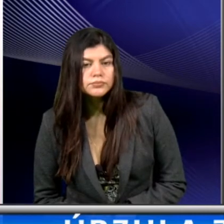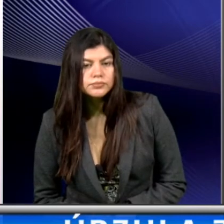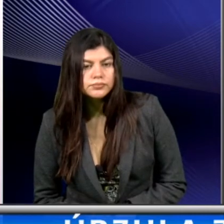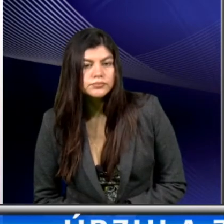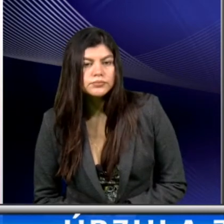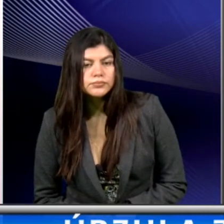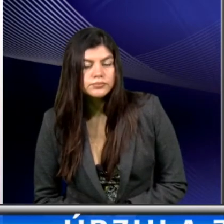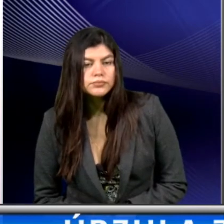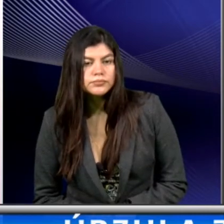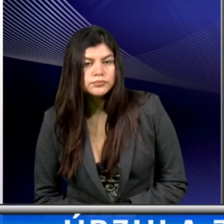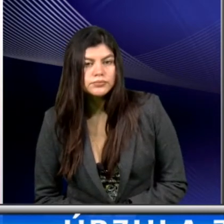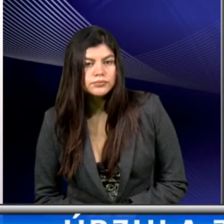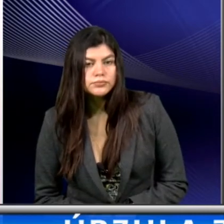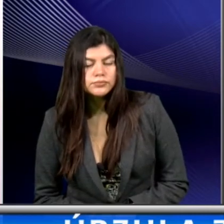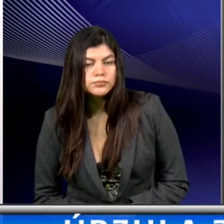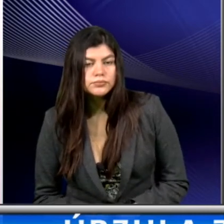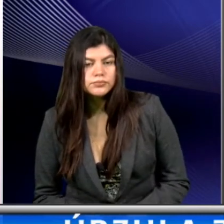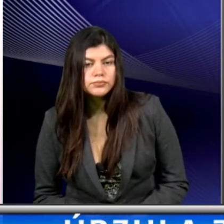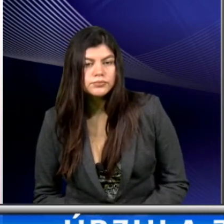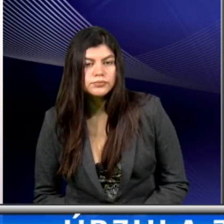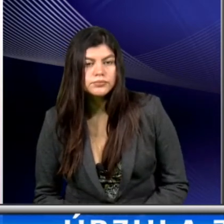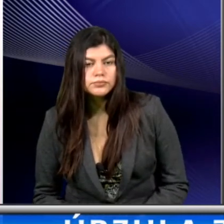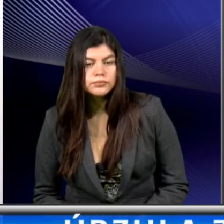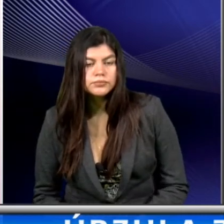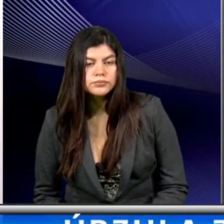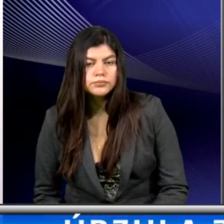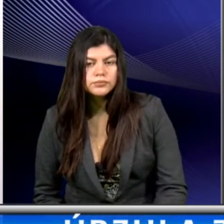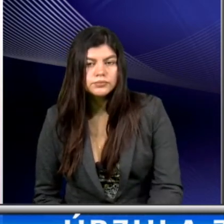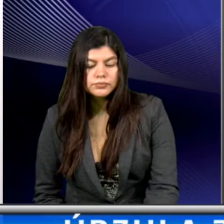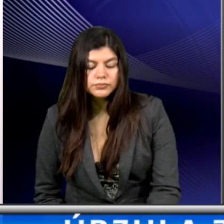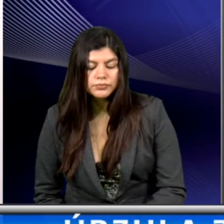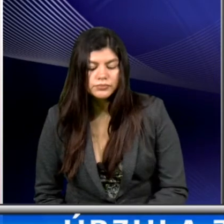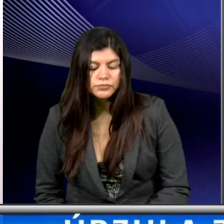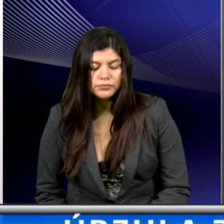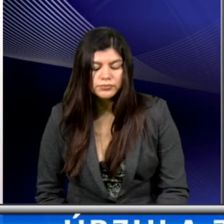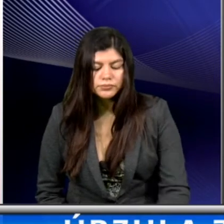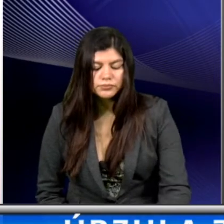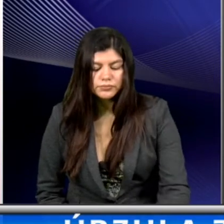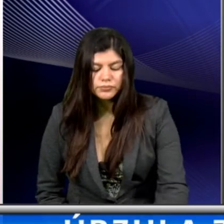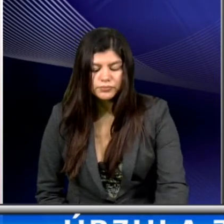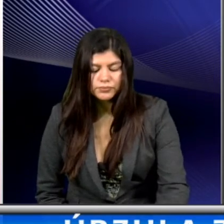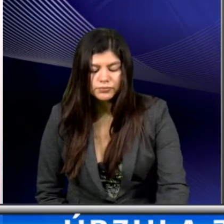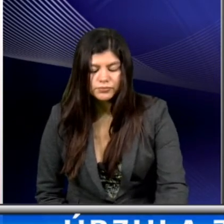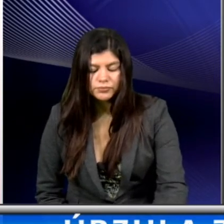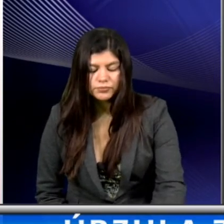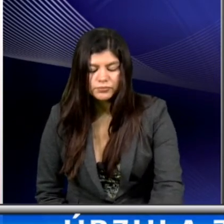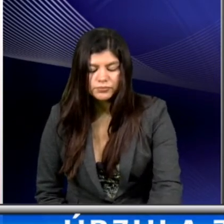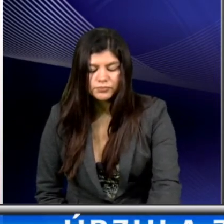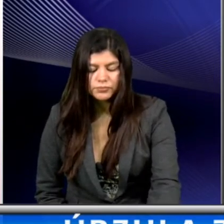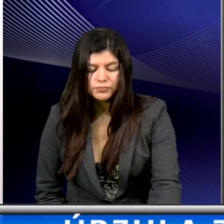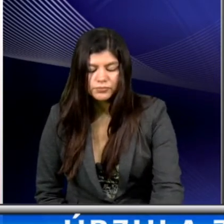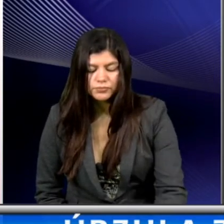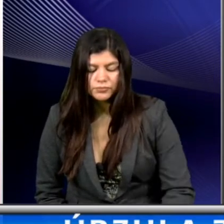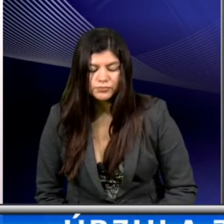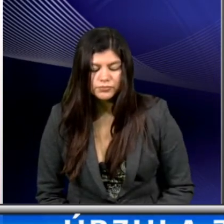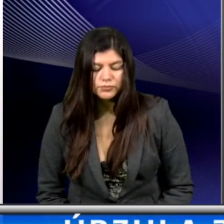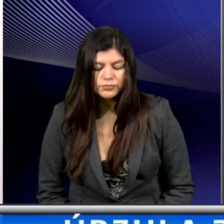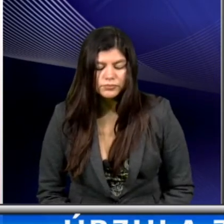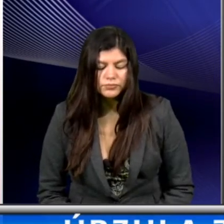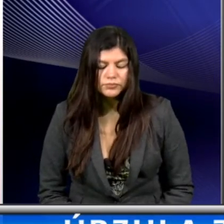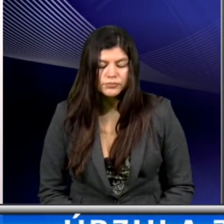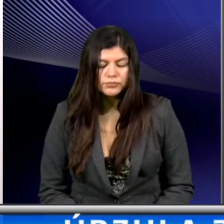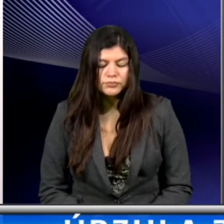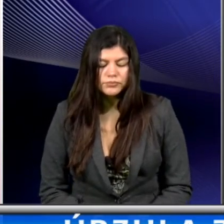su sistema nervioso central no está desarrollado todavía. Entonces, no es que al ser natural sea buena, hay una